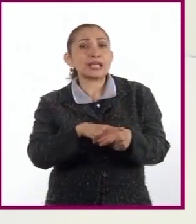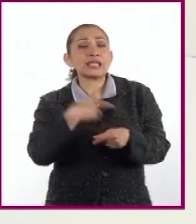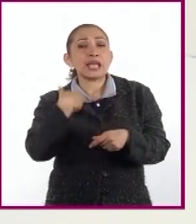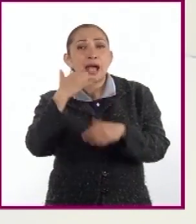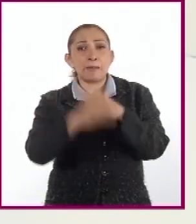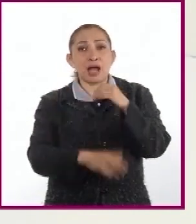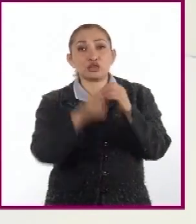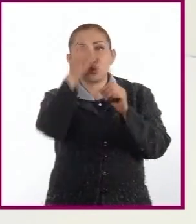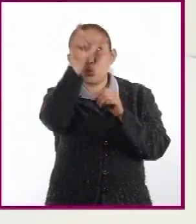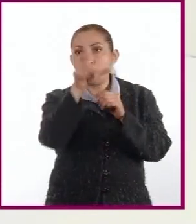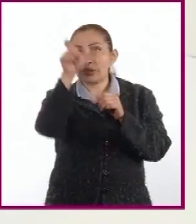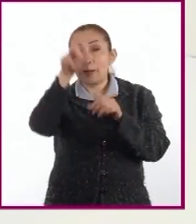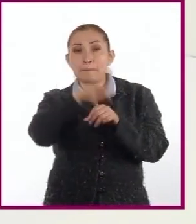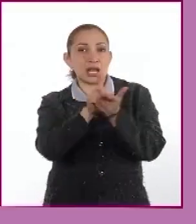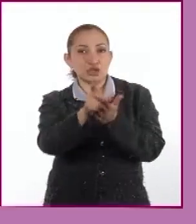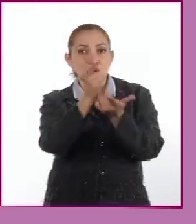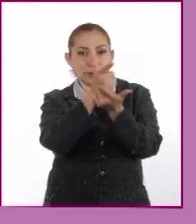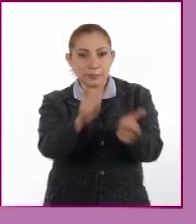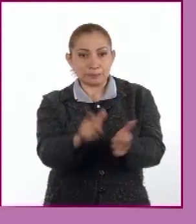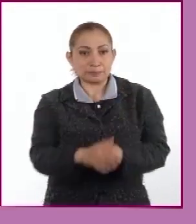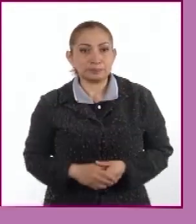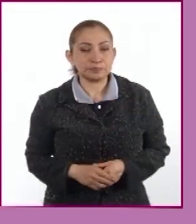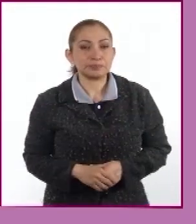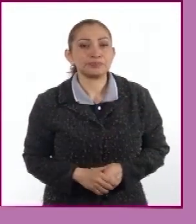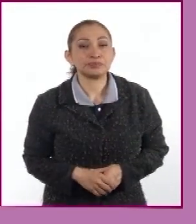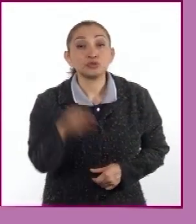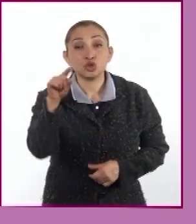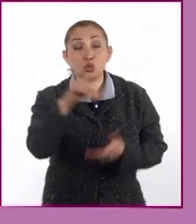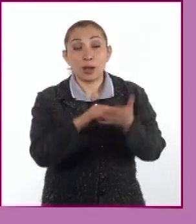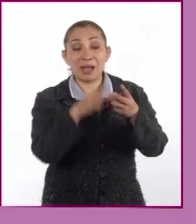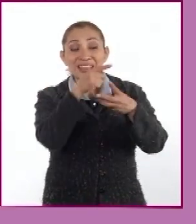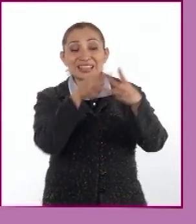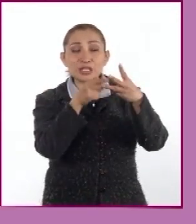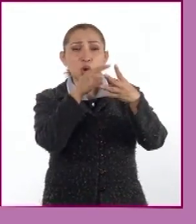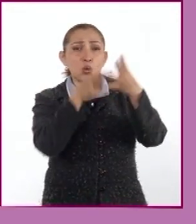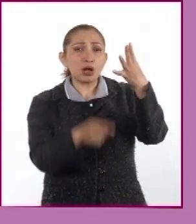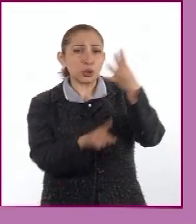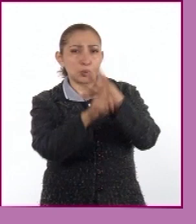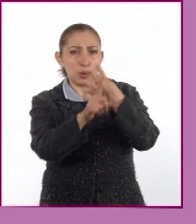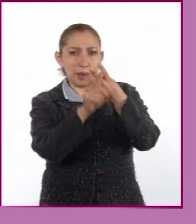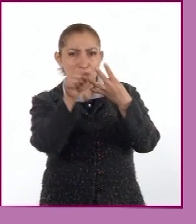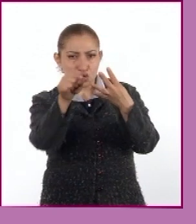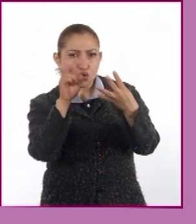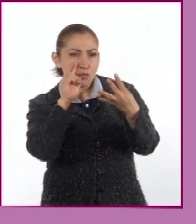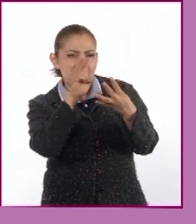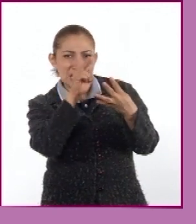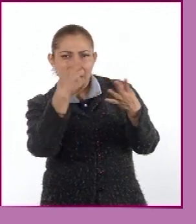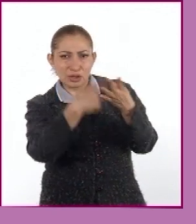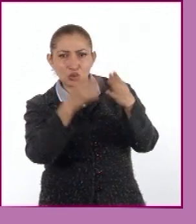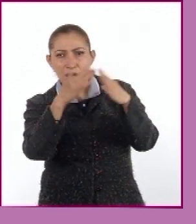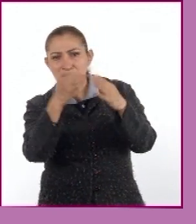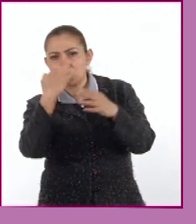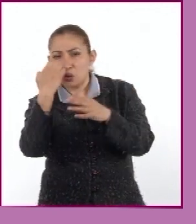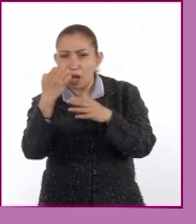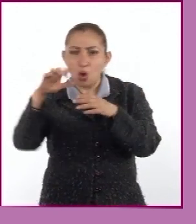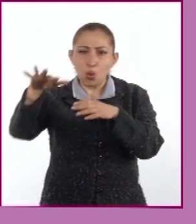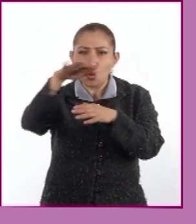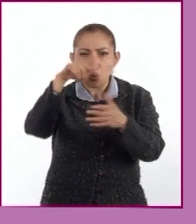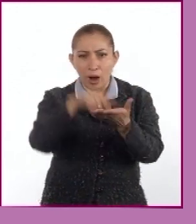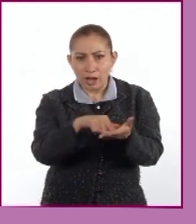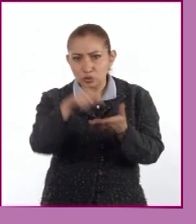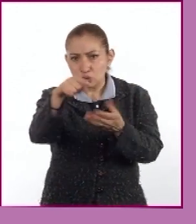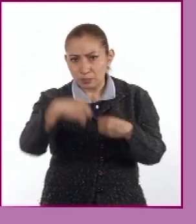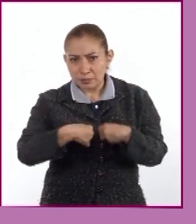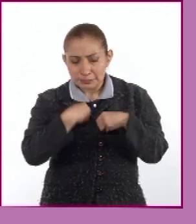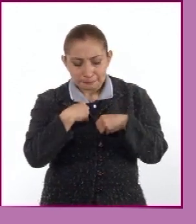su cuadro Mi Derecho a la Libertad. Anoten 3 o 4 desafíos más. Ahora, en otros espacios donde